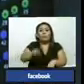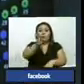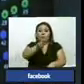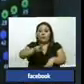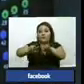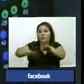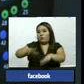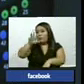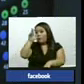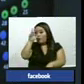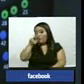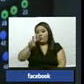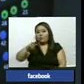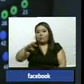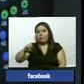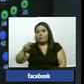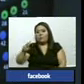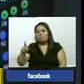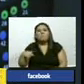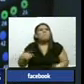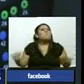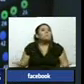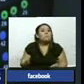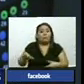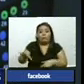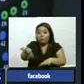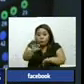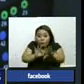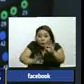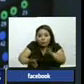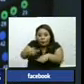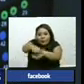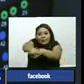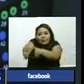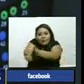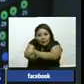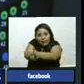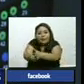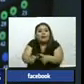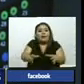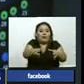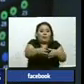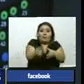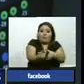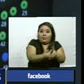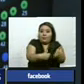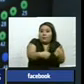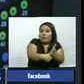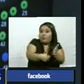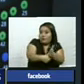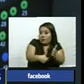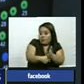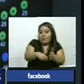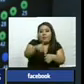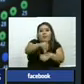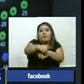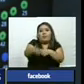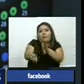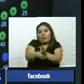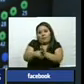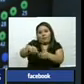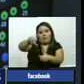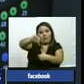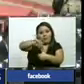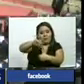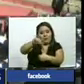febrero del 2021. Los salvadoreños elegiremos diputados de la Asamblea Legislativa, consejos municipales y diputados por el Parlamento